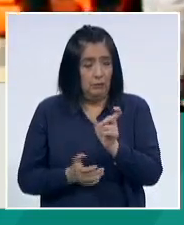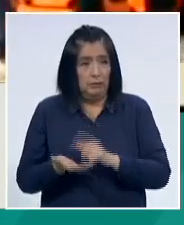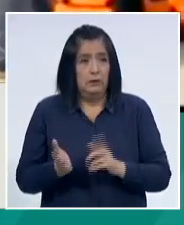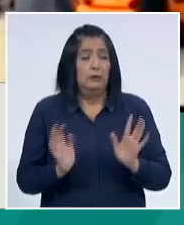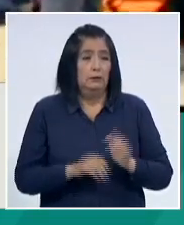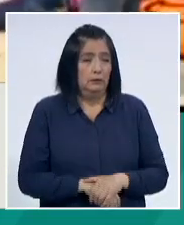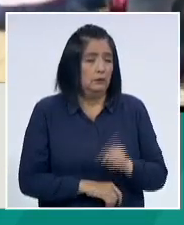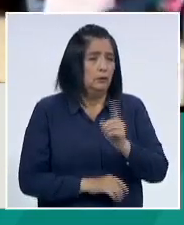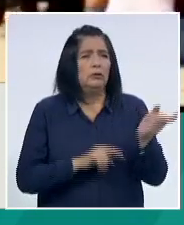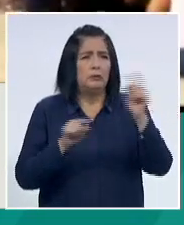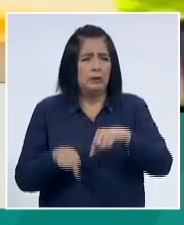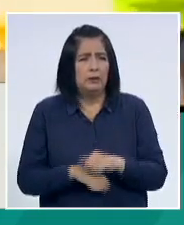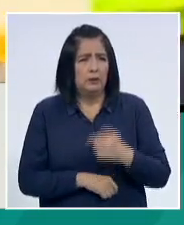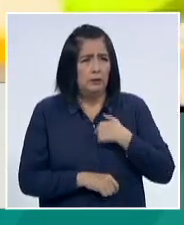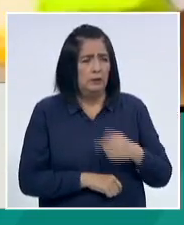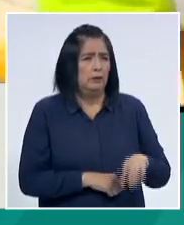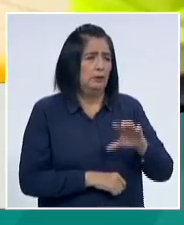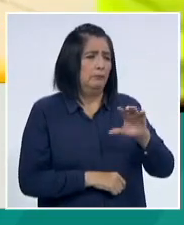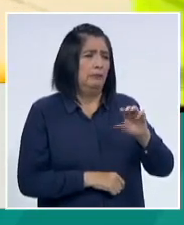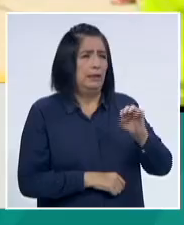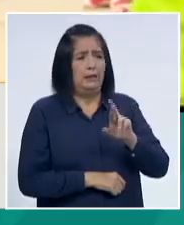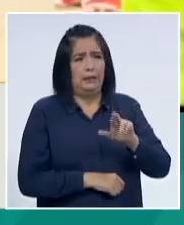¿De dónde viene usted? De allá, de Maracay, de Venezuela.